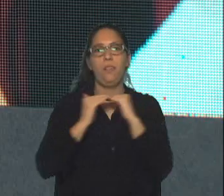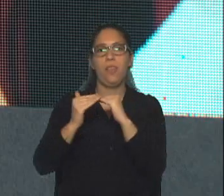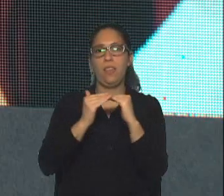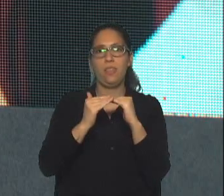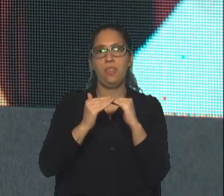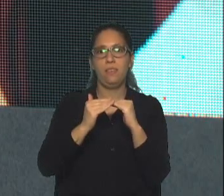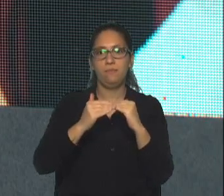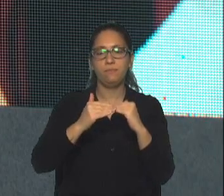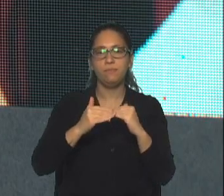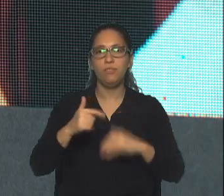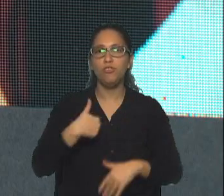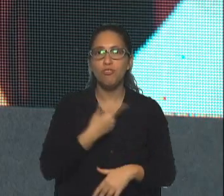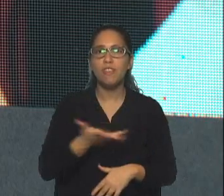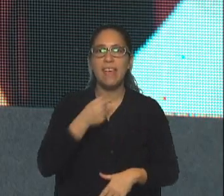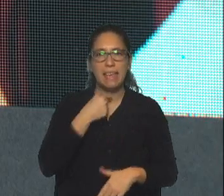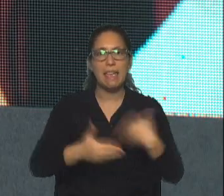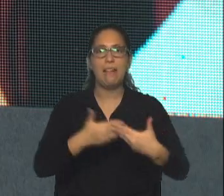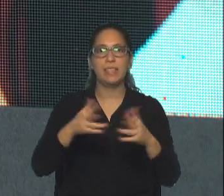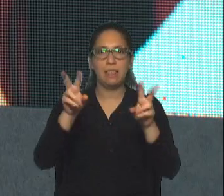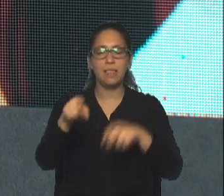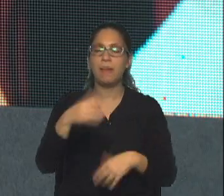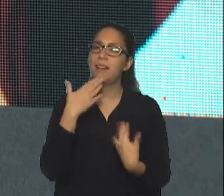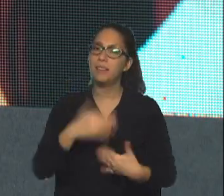sociedad que Avanza en ese sentido y quiere avanzar gracias